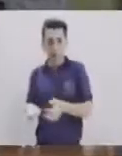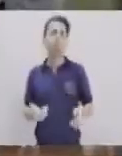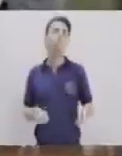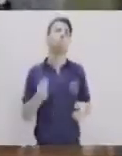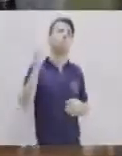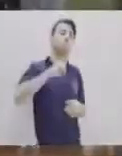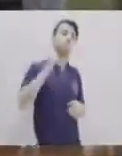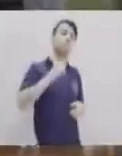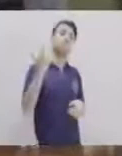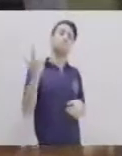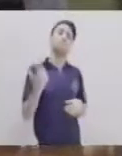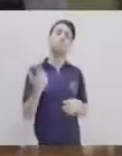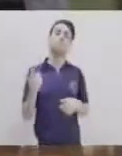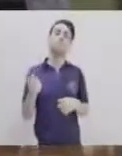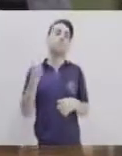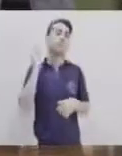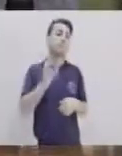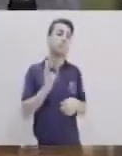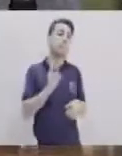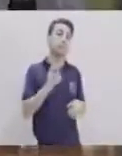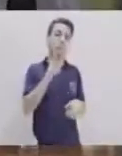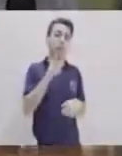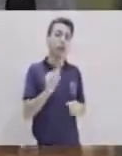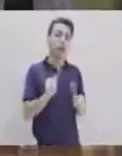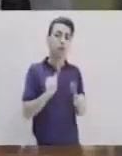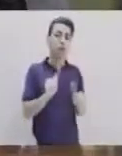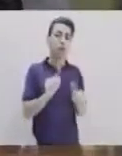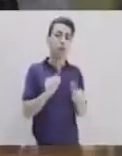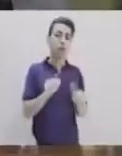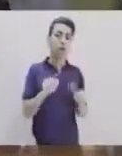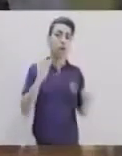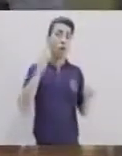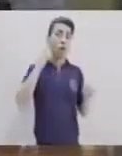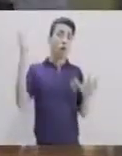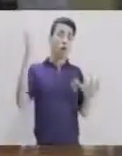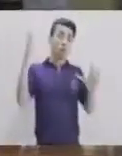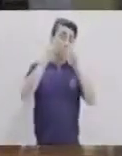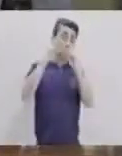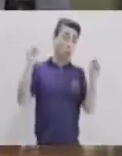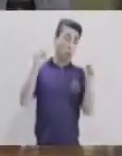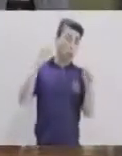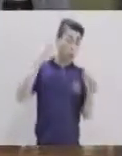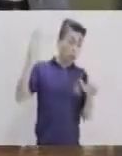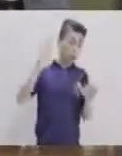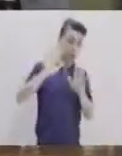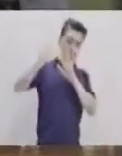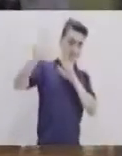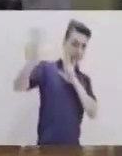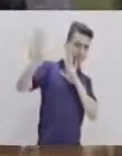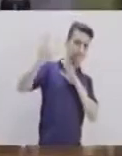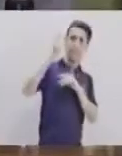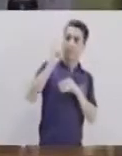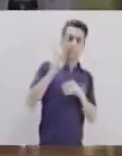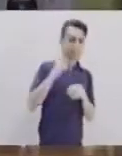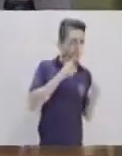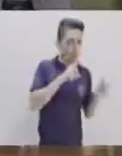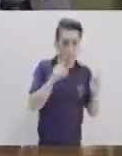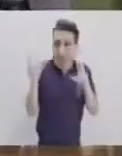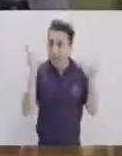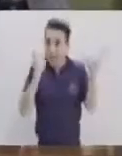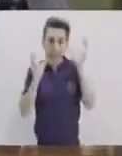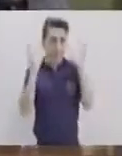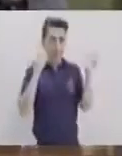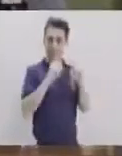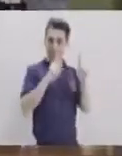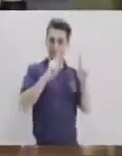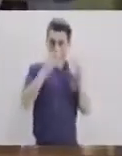nosotros? Sí, por supuesto, siempre manténganse alejados de los sonidos fuertes y exploren siempre todos los sonidos que hay a su